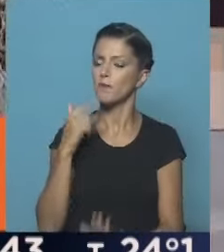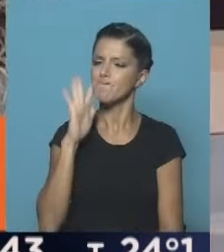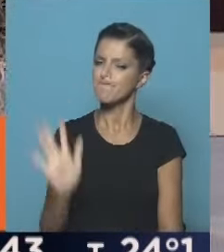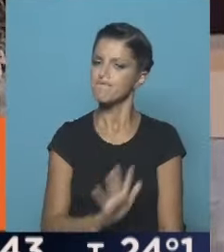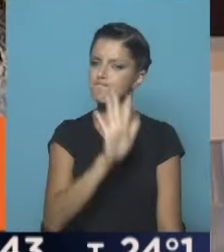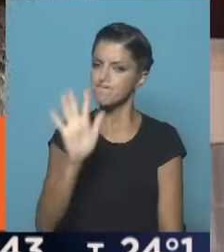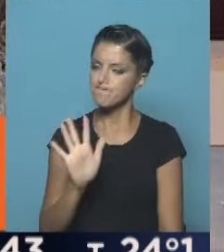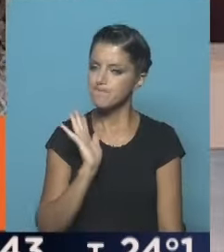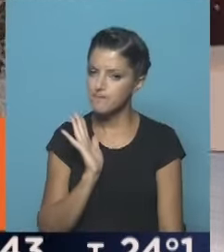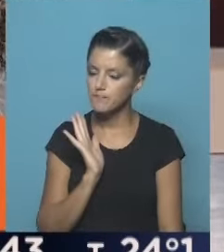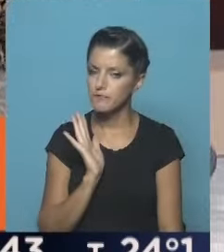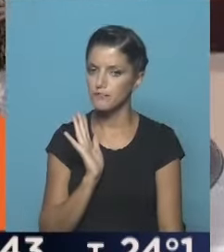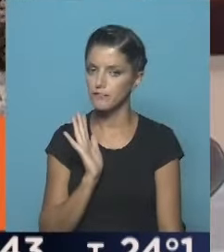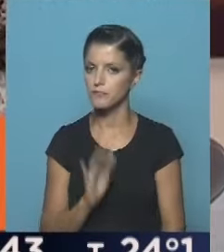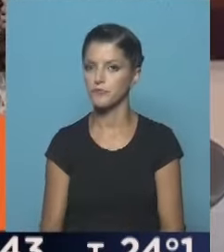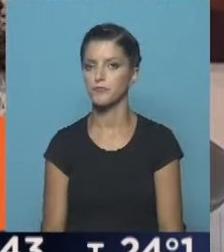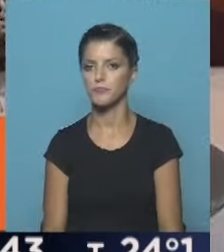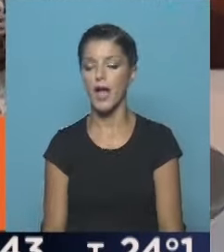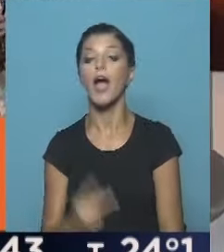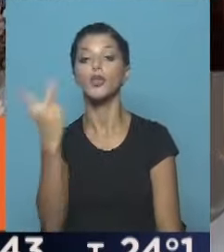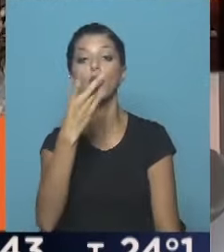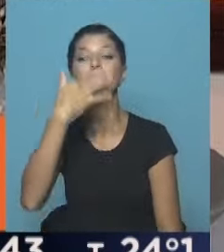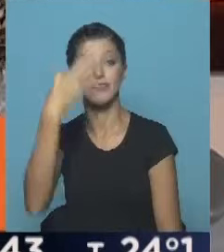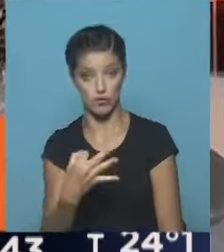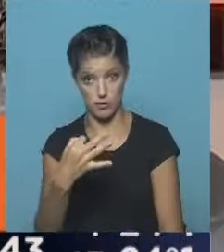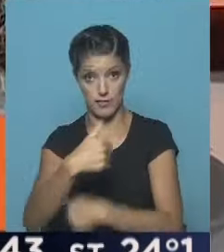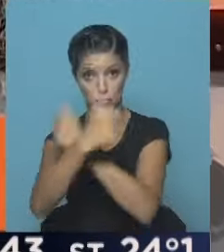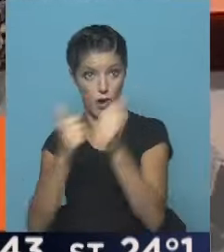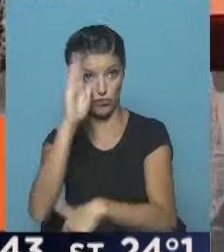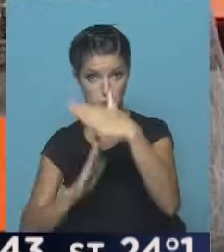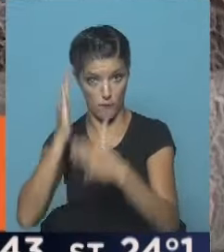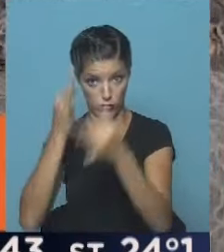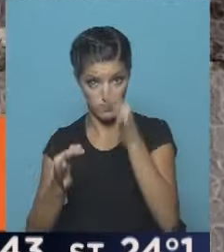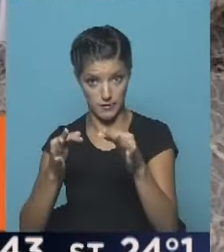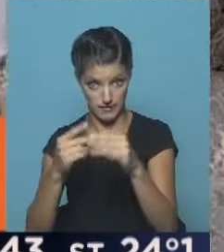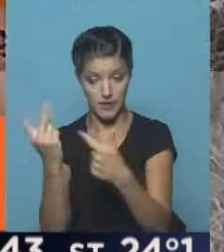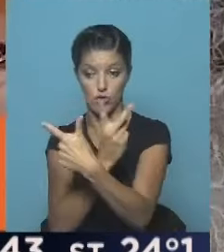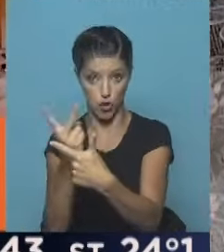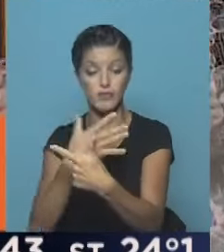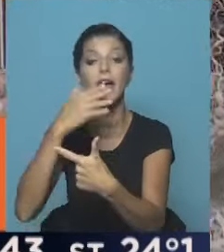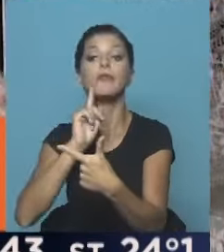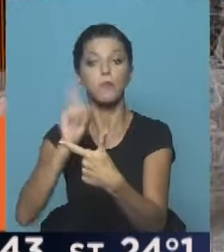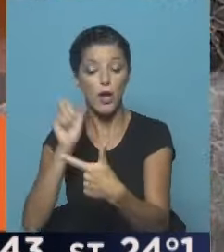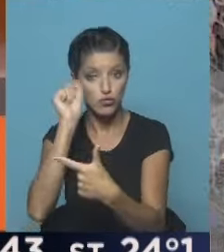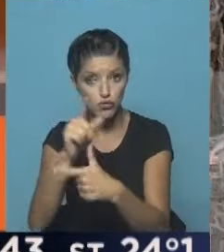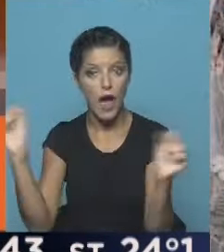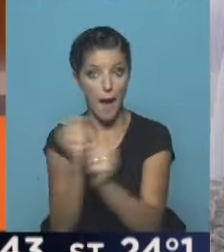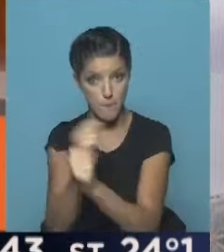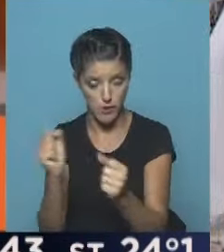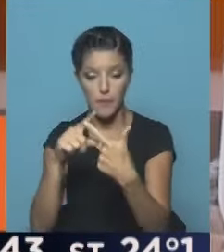es que se aprueba dos decisiones del Tribunal Supremo de Justicia, sí, y después,